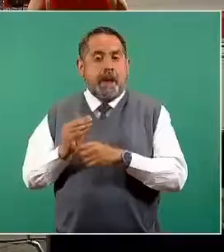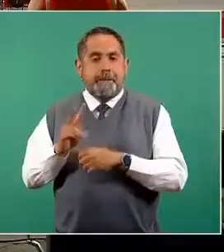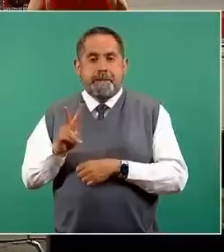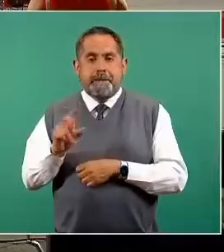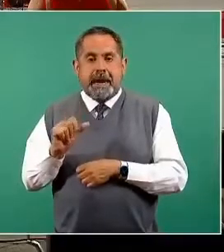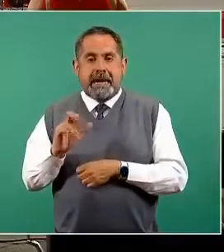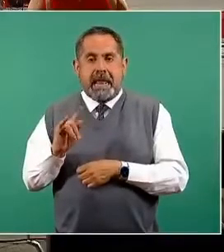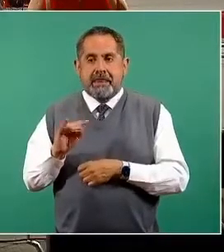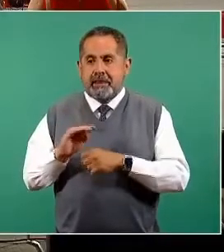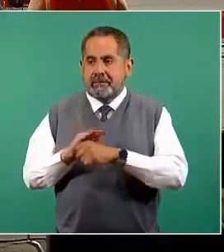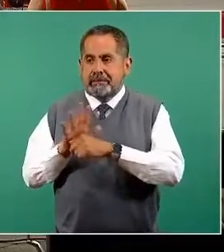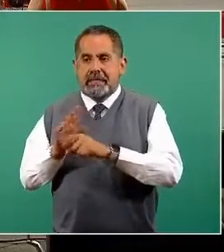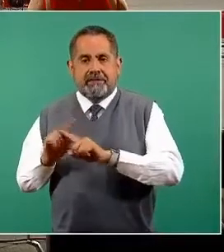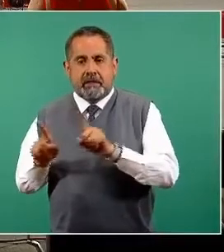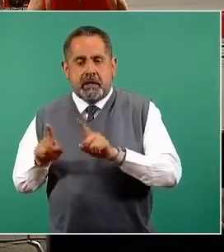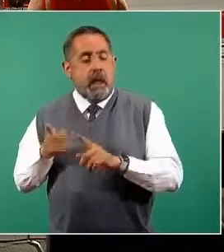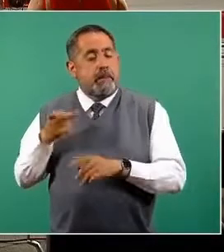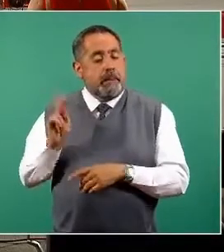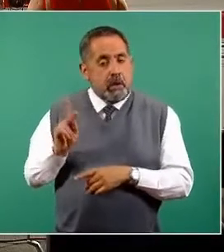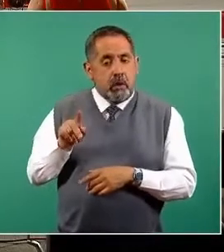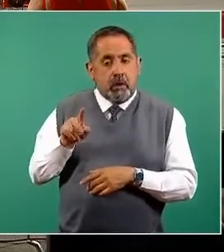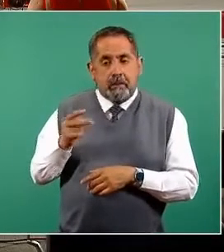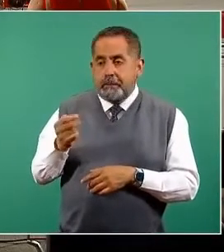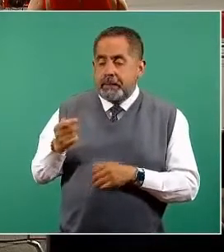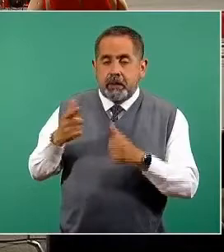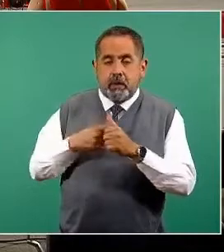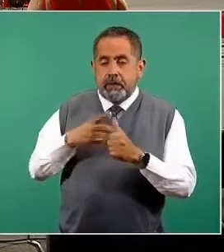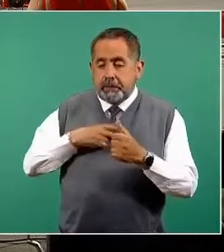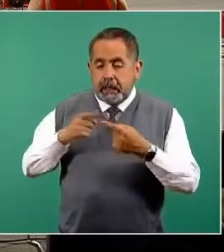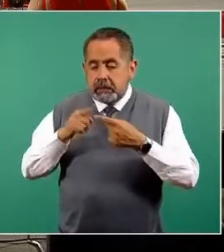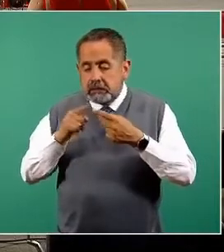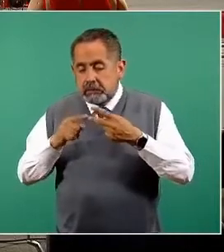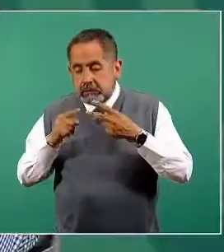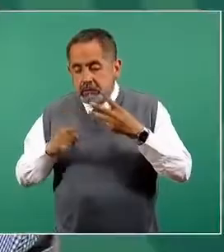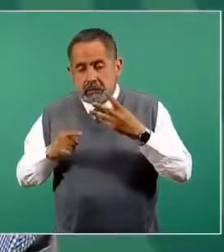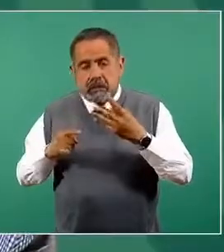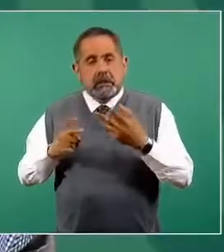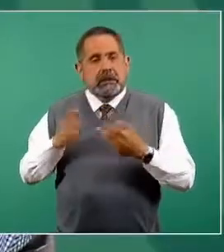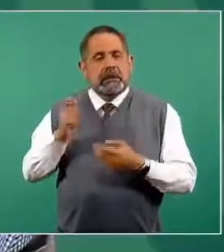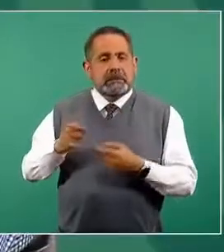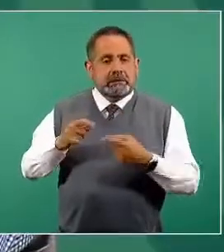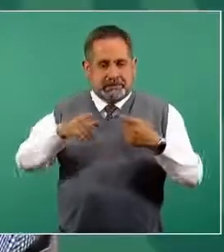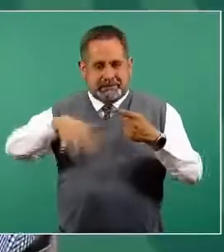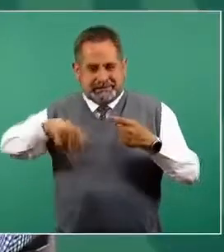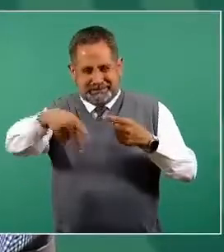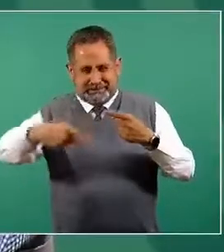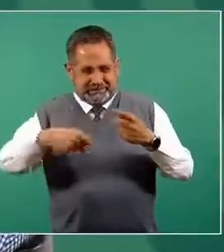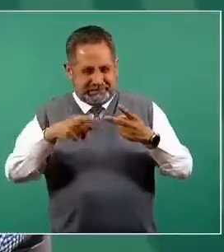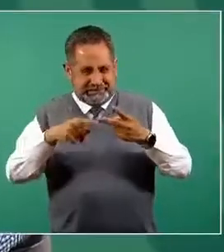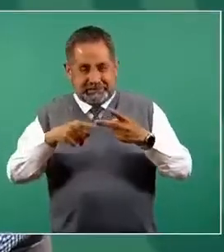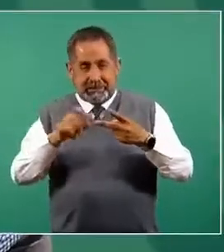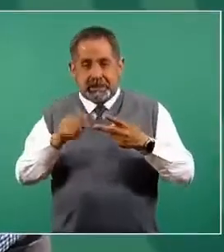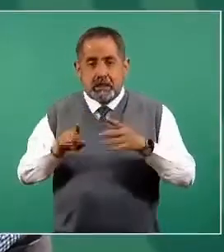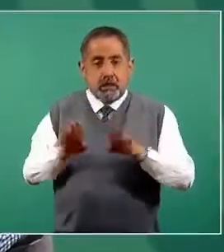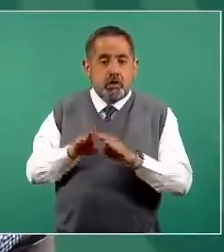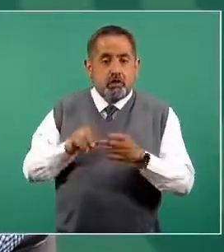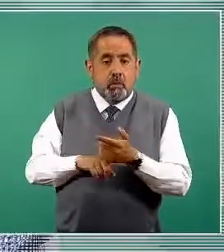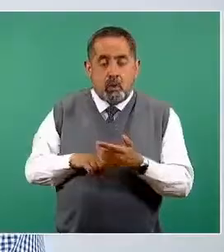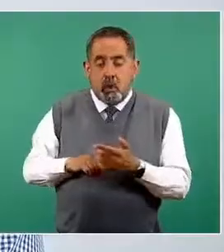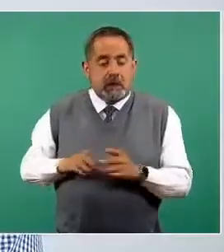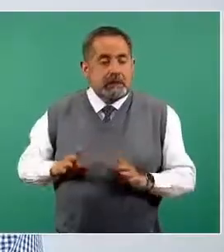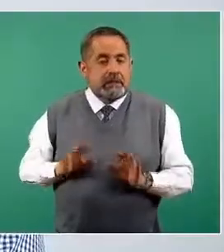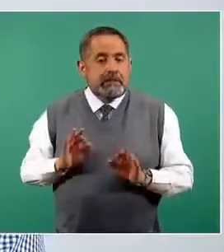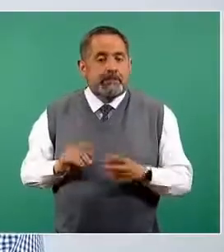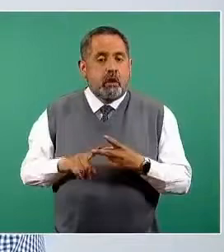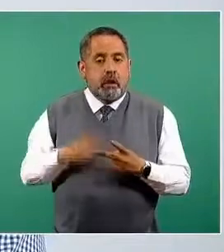pero para que sea una variante como tal, tiene que cumplir justo con la segunda parte de la pregunta, que tiene que ver con características